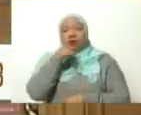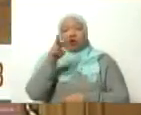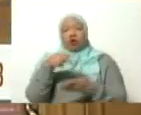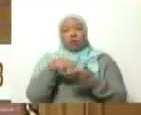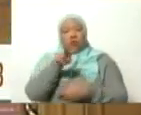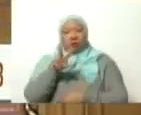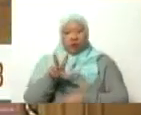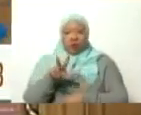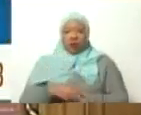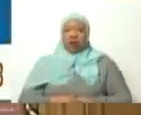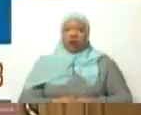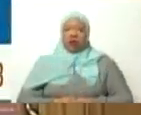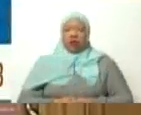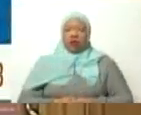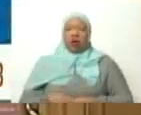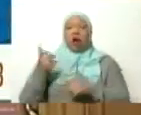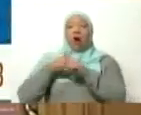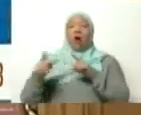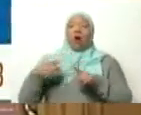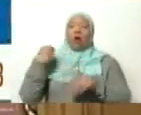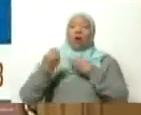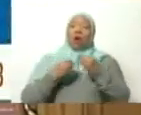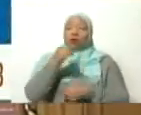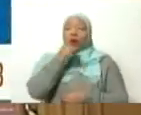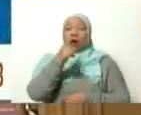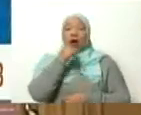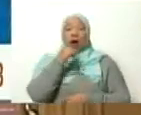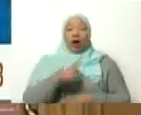2023. En otras latitudes, quizás,